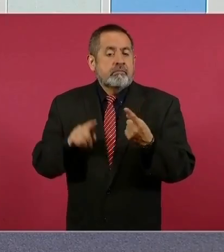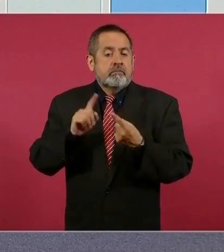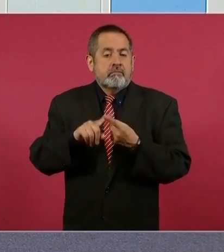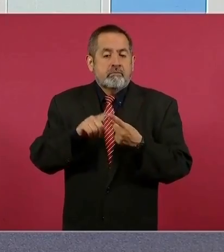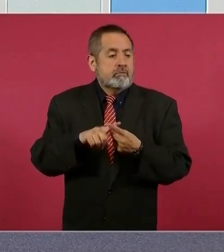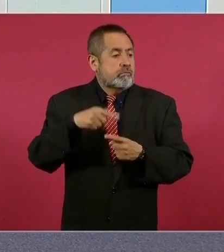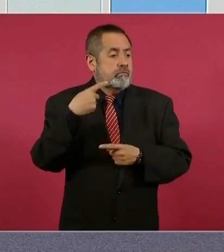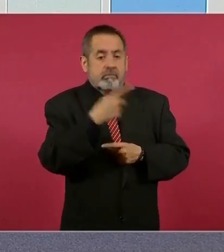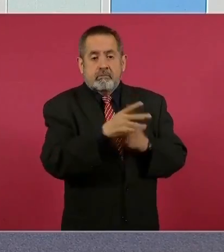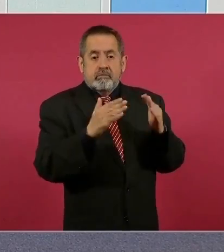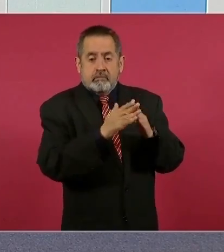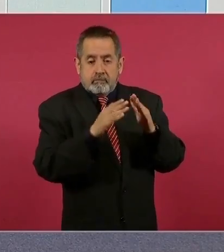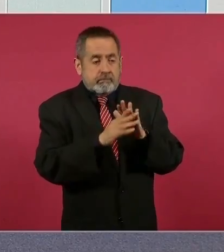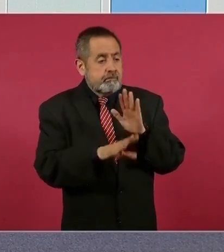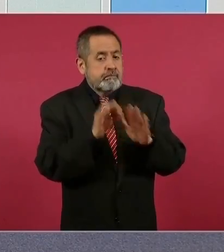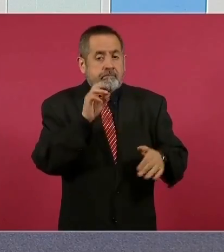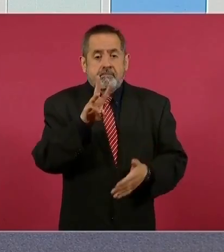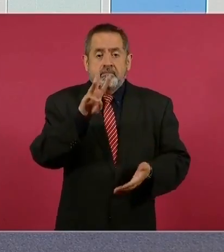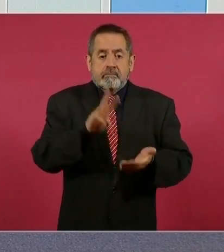su domicilio, a